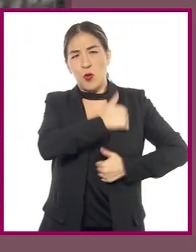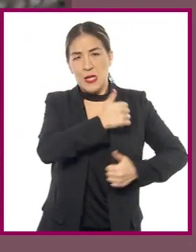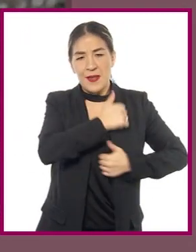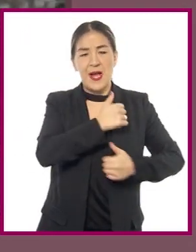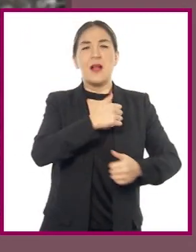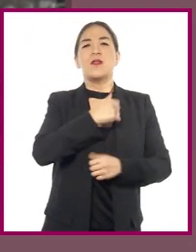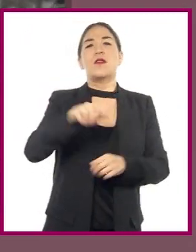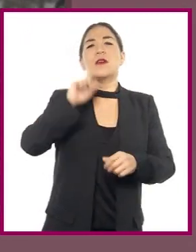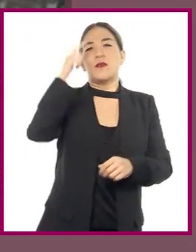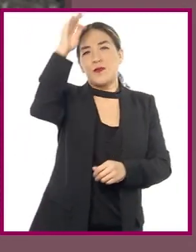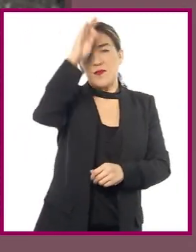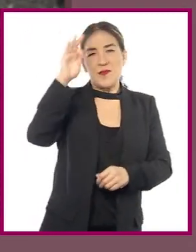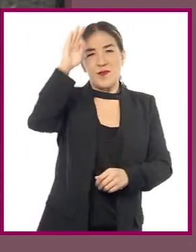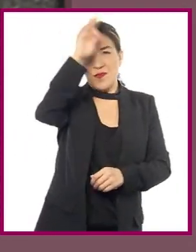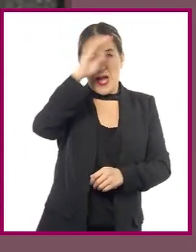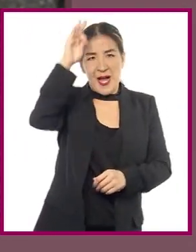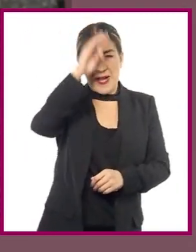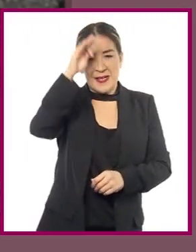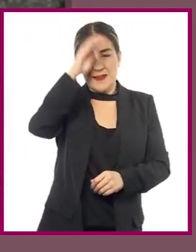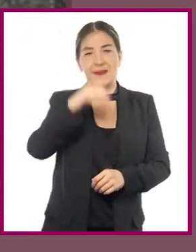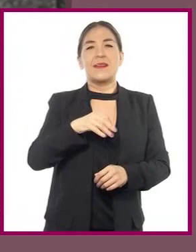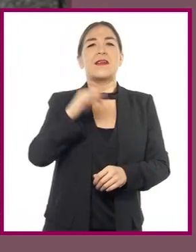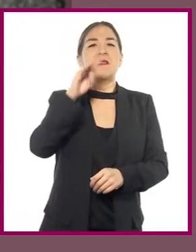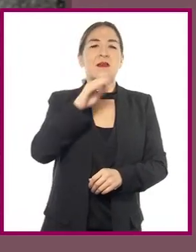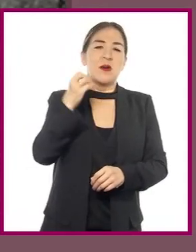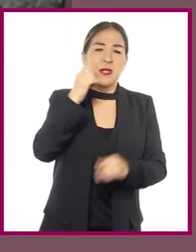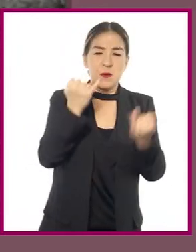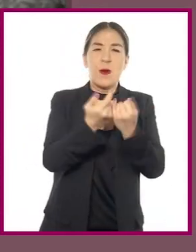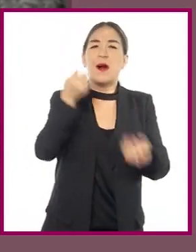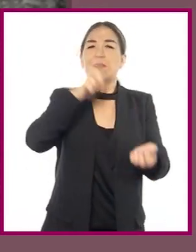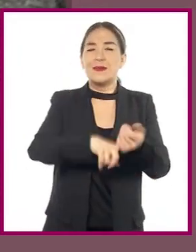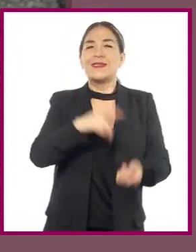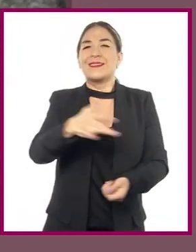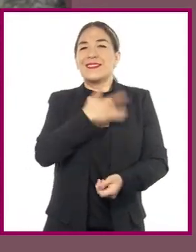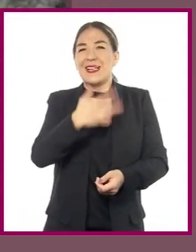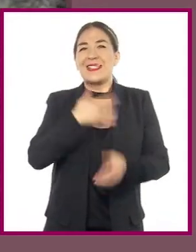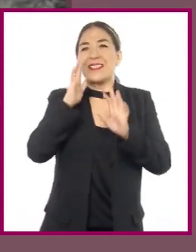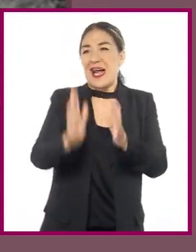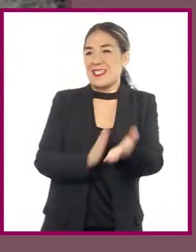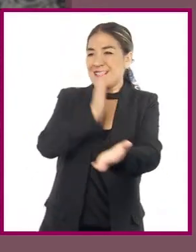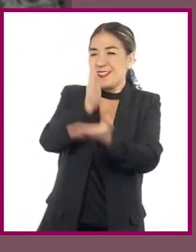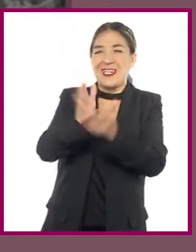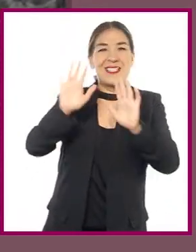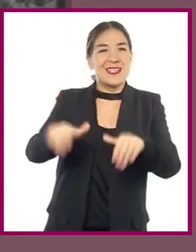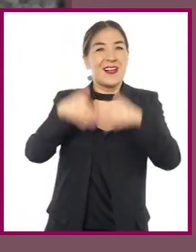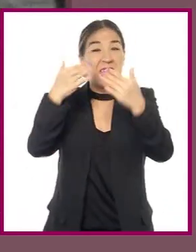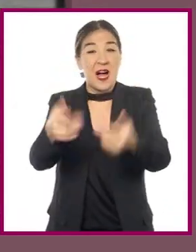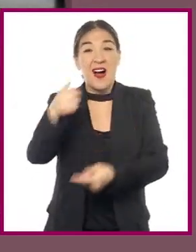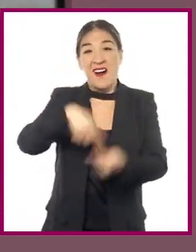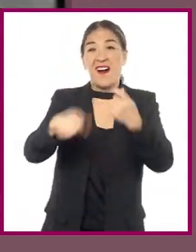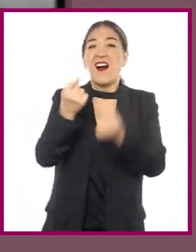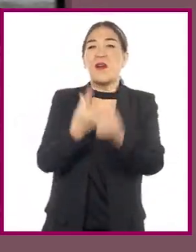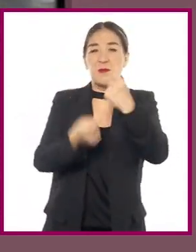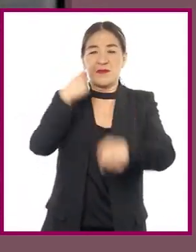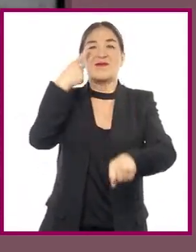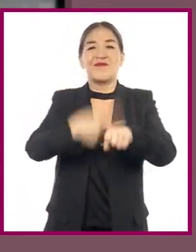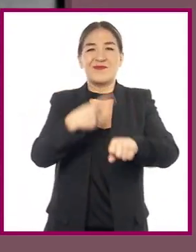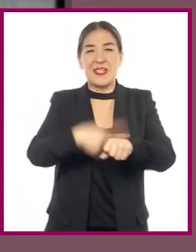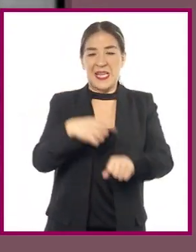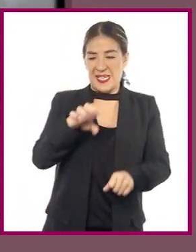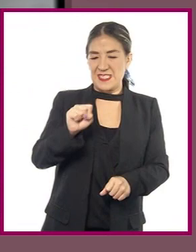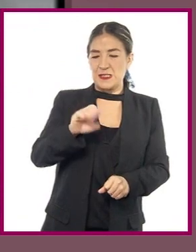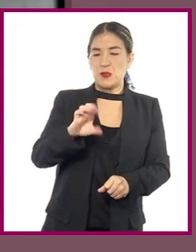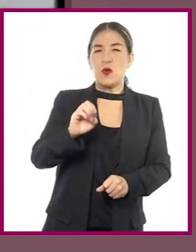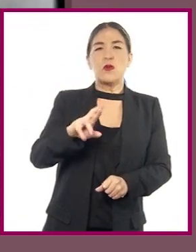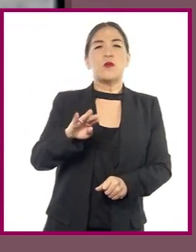y frailes piensan en la comida fresca que les aguarda dentro de poco, aunque muchos enfermos de escorbuto no podrán